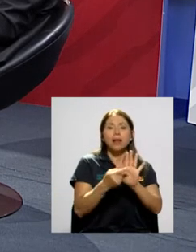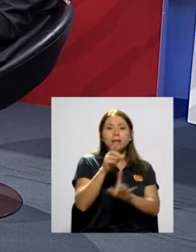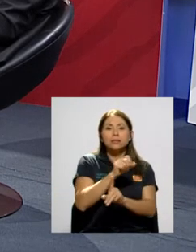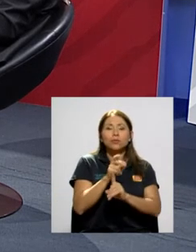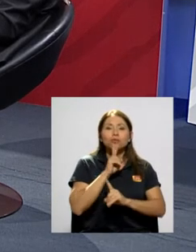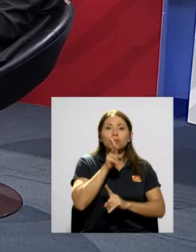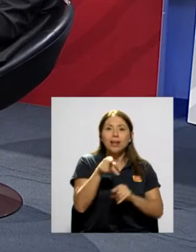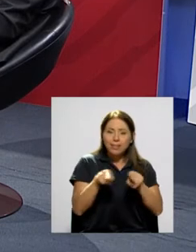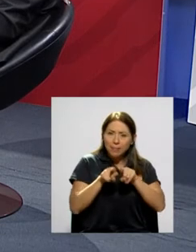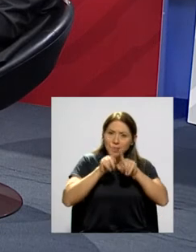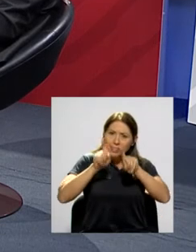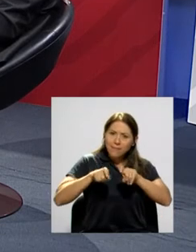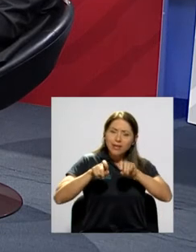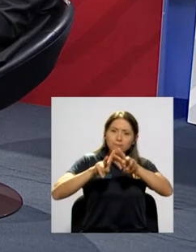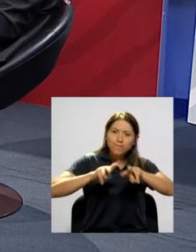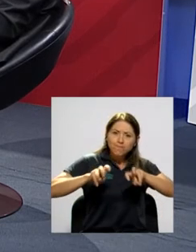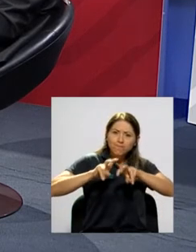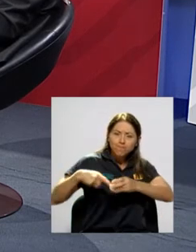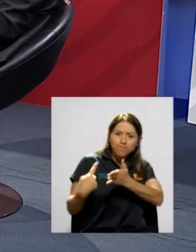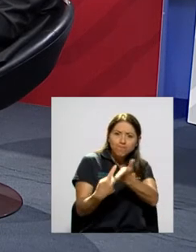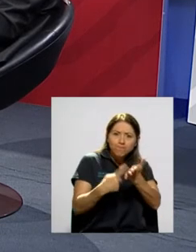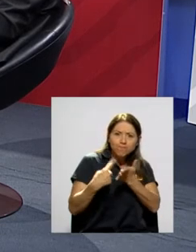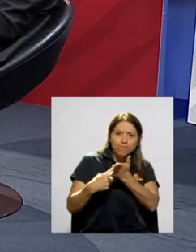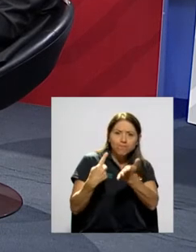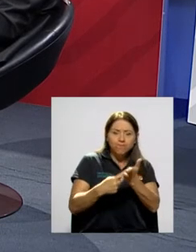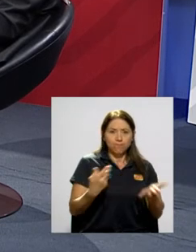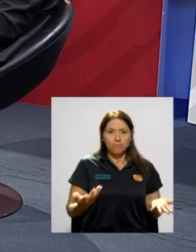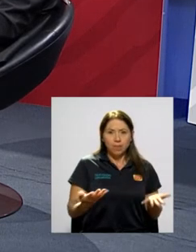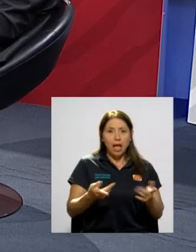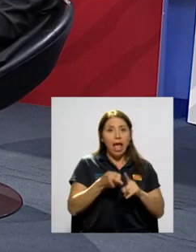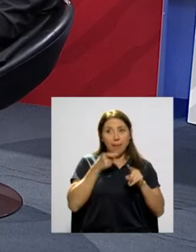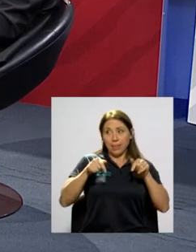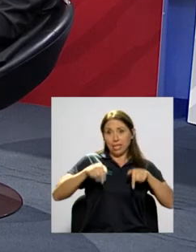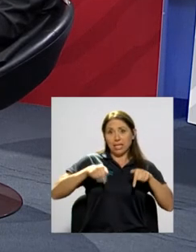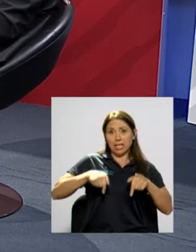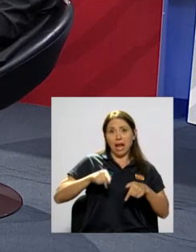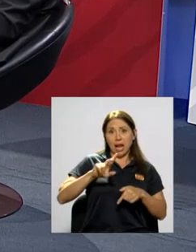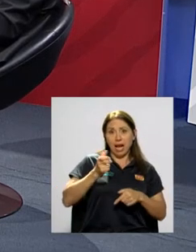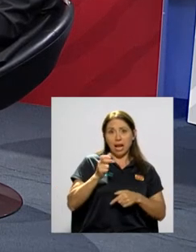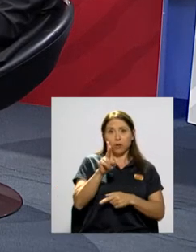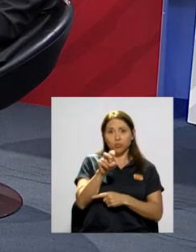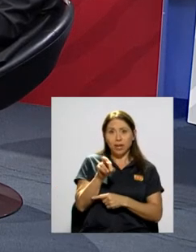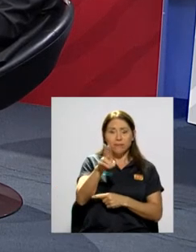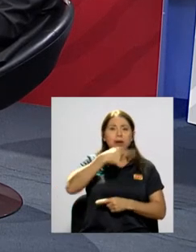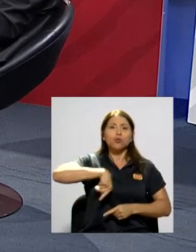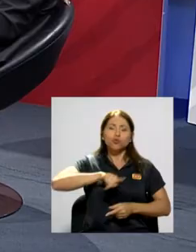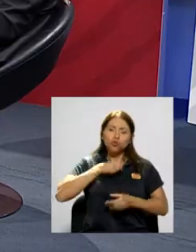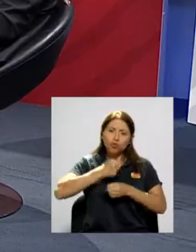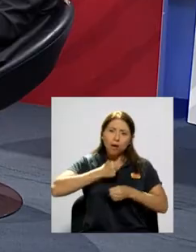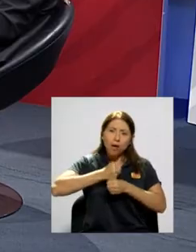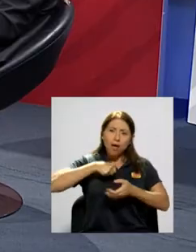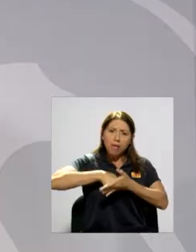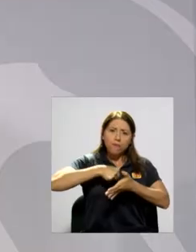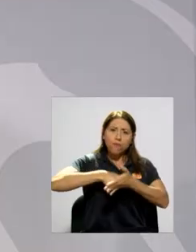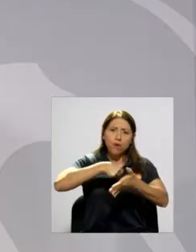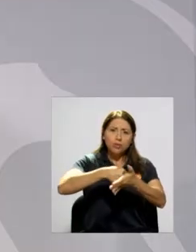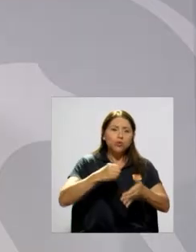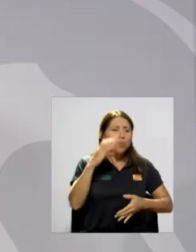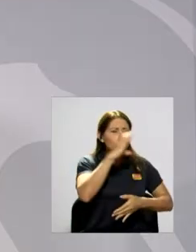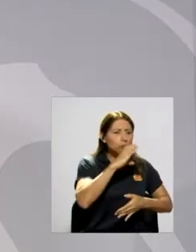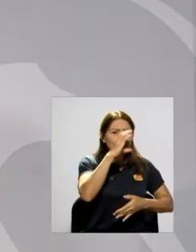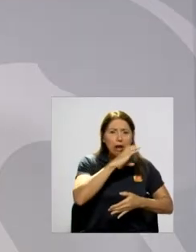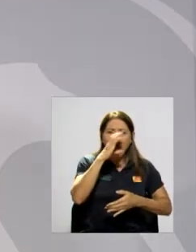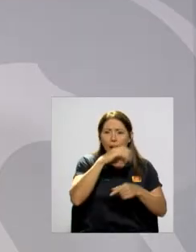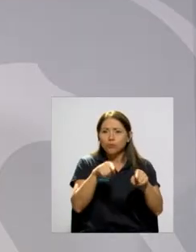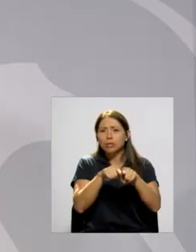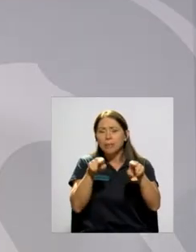análisis crítico y exhaustivo. Al menos desde el canal hicimos ese esfuerzo, buscamos una parte y otra parte, y constantemente